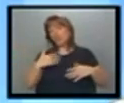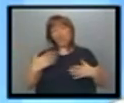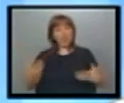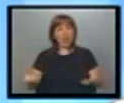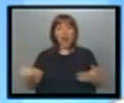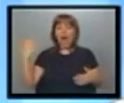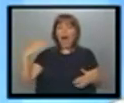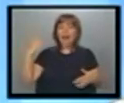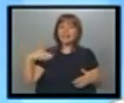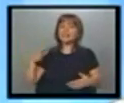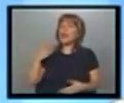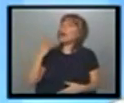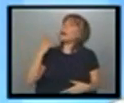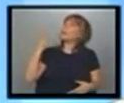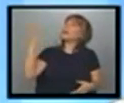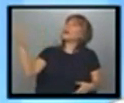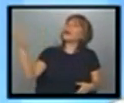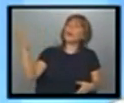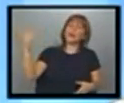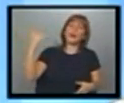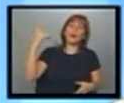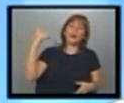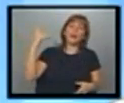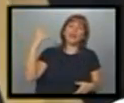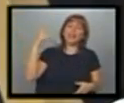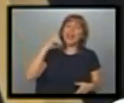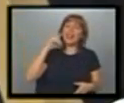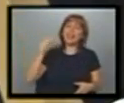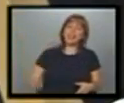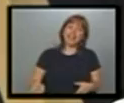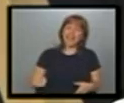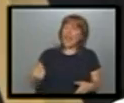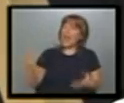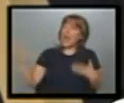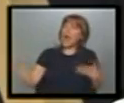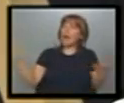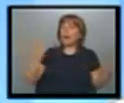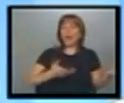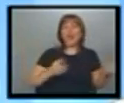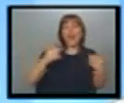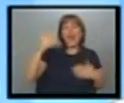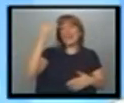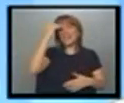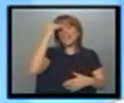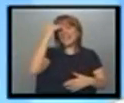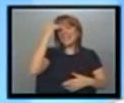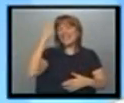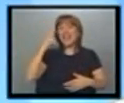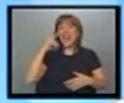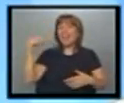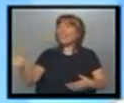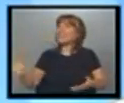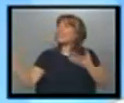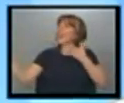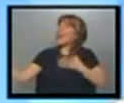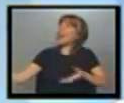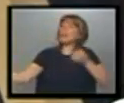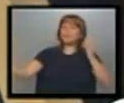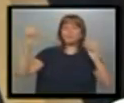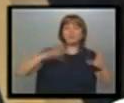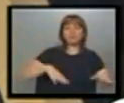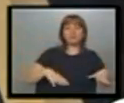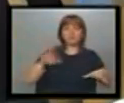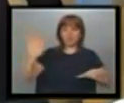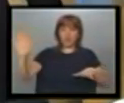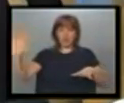Antes hacían pedido una vez cada 3 días, ahora hacen pedidos una vez cada 15 días a sus proveedores, porque no está rotando la mercadería. Bueno, pero todavía no